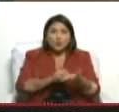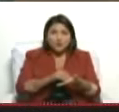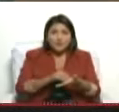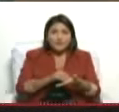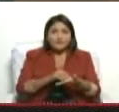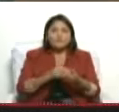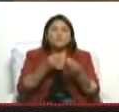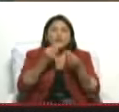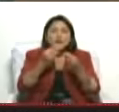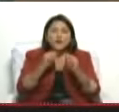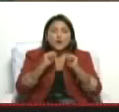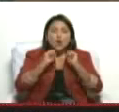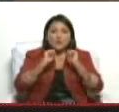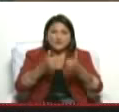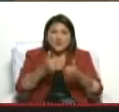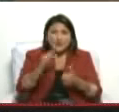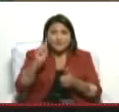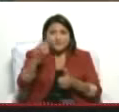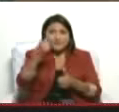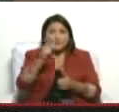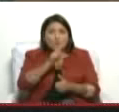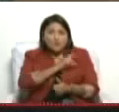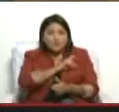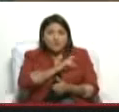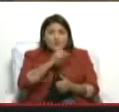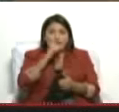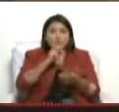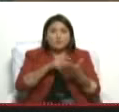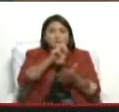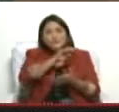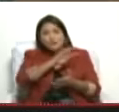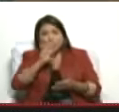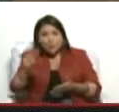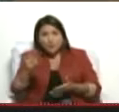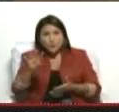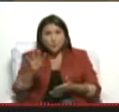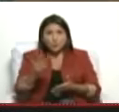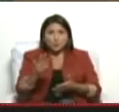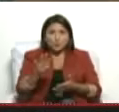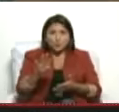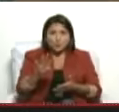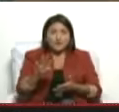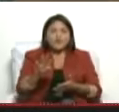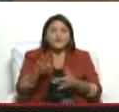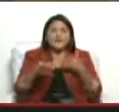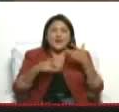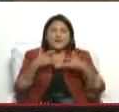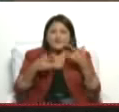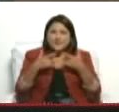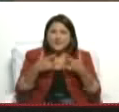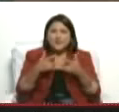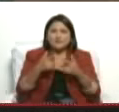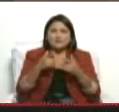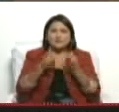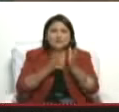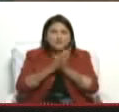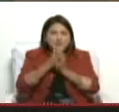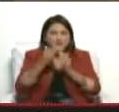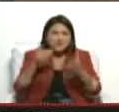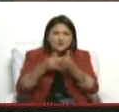iniciar la escalada el primero de enero del año 2024 de estea operación terrorista denominada